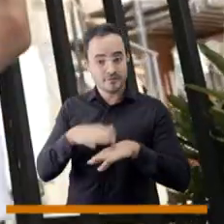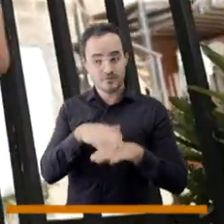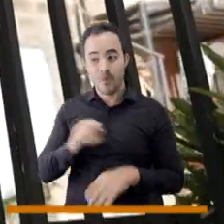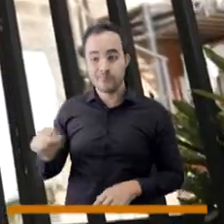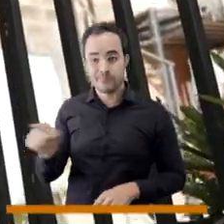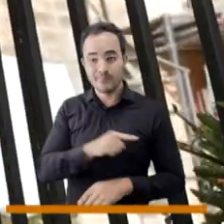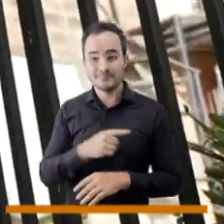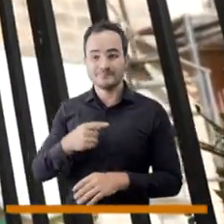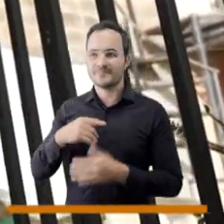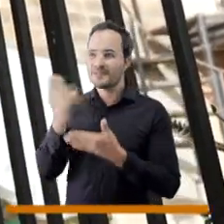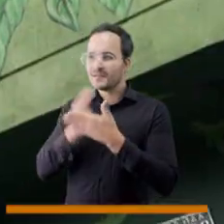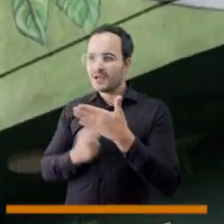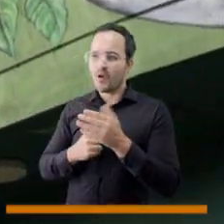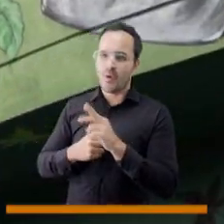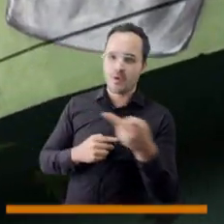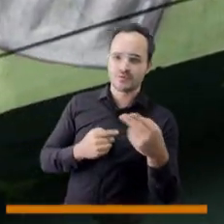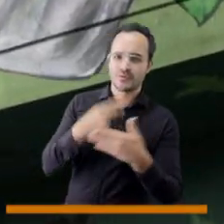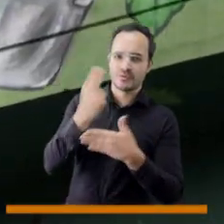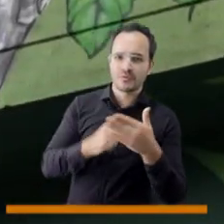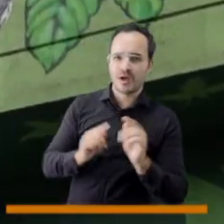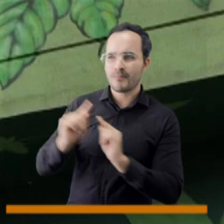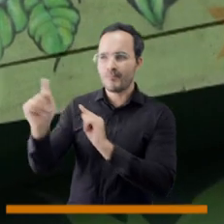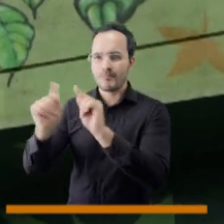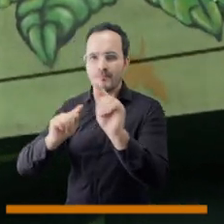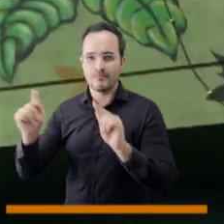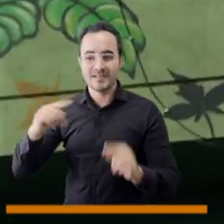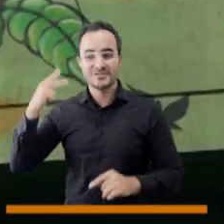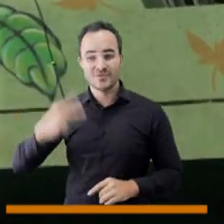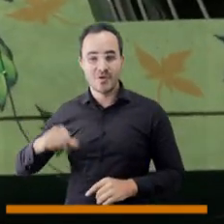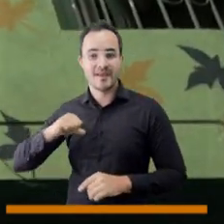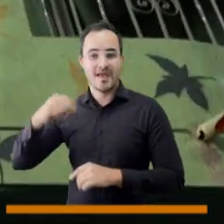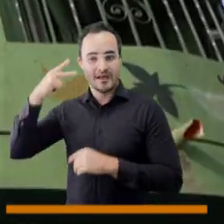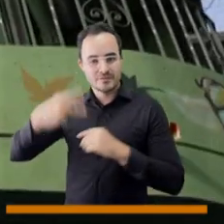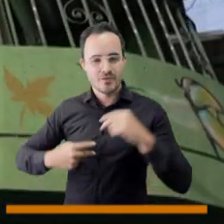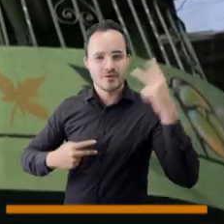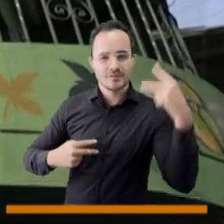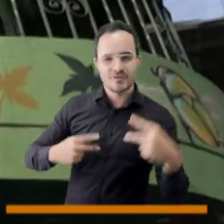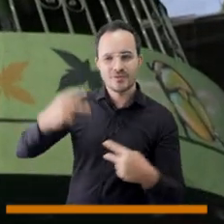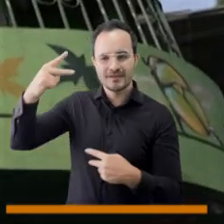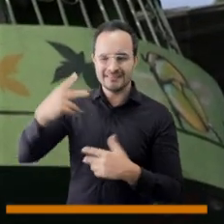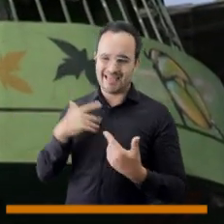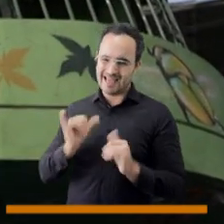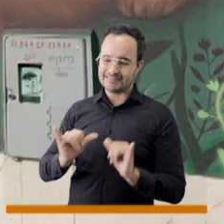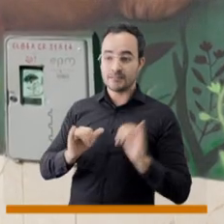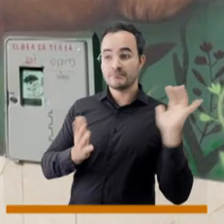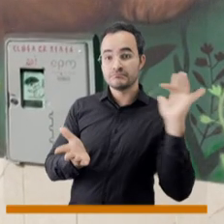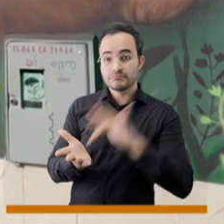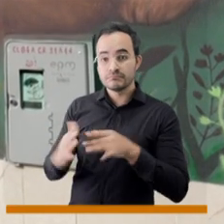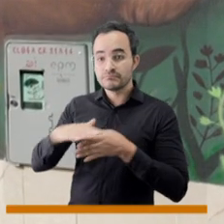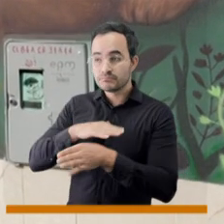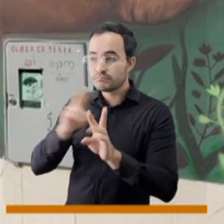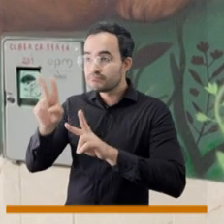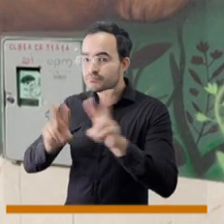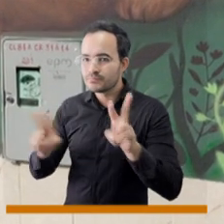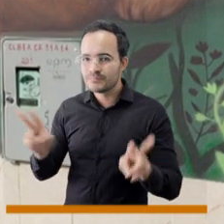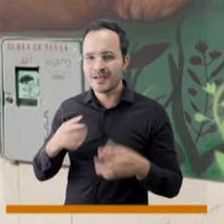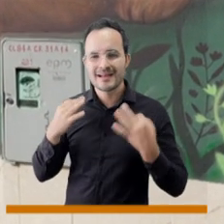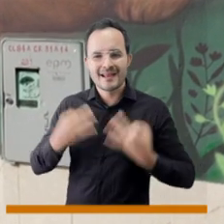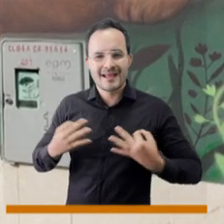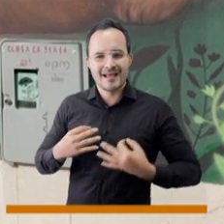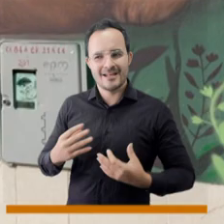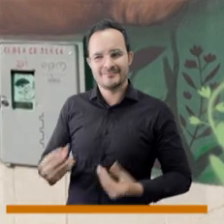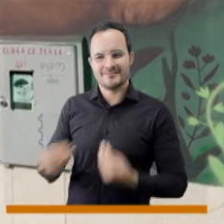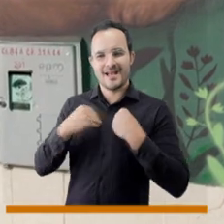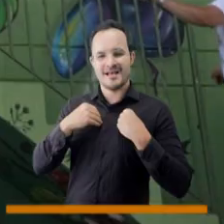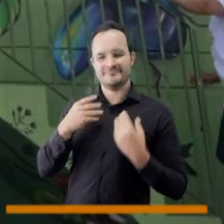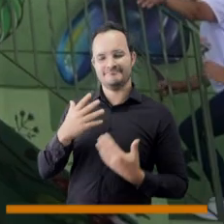hay una historia por contar. Entonces, que el turista, cuando llegue a Constelaciones, viva una experiencia